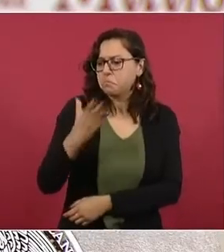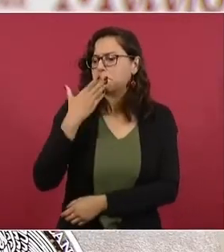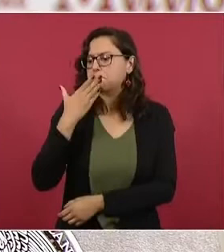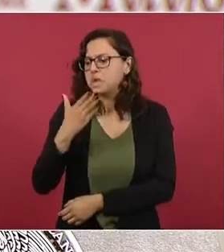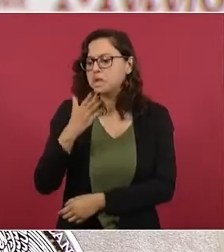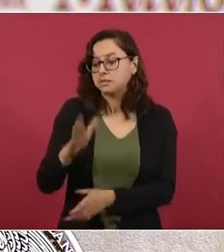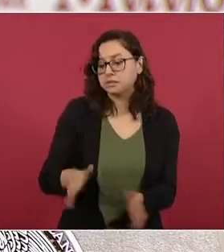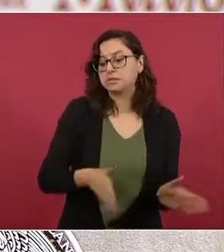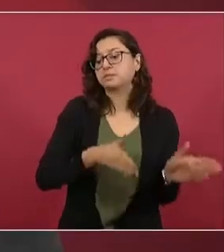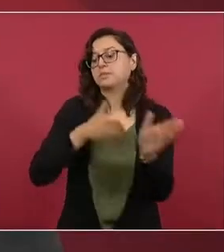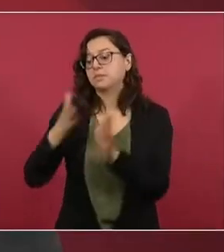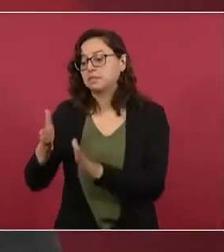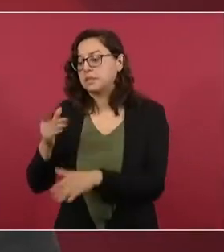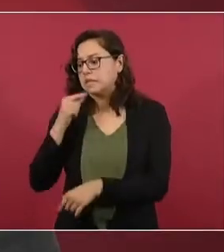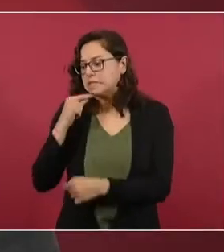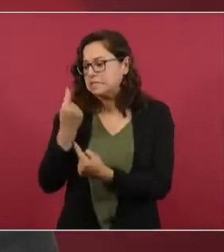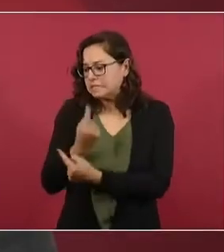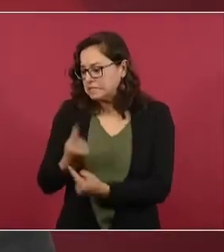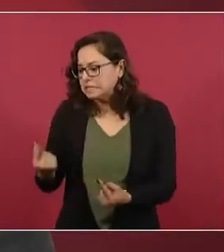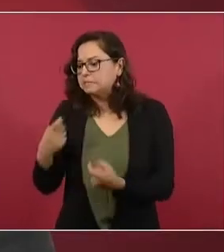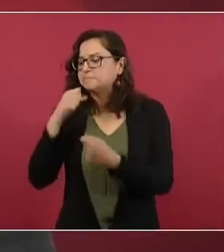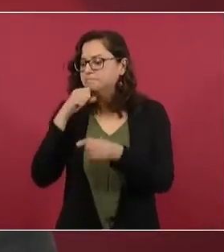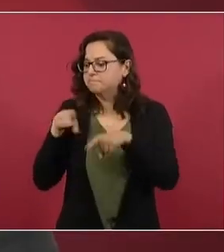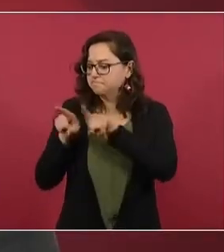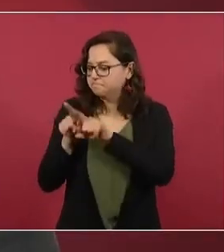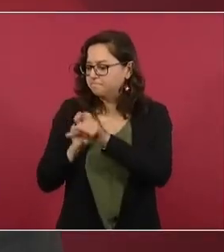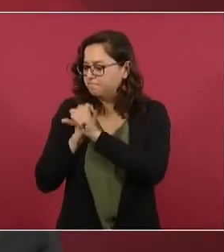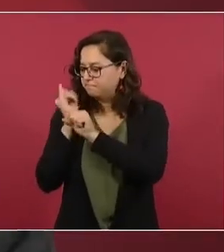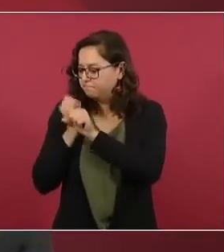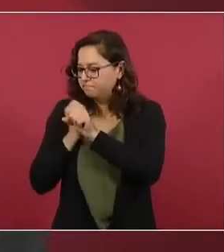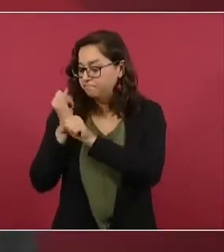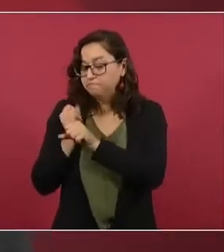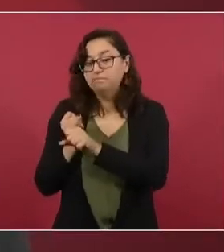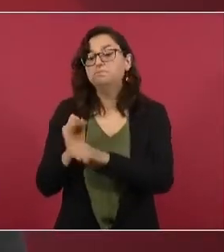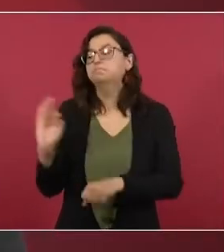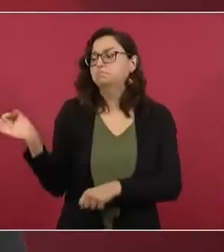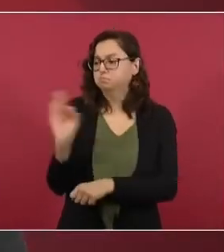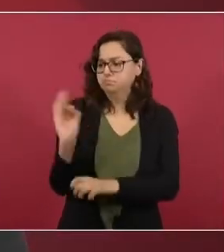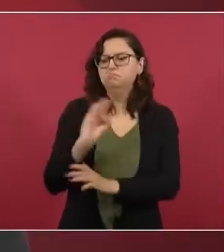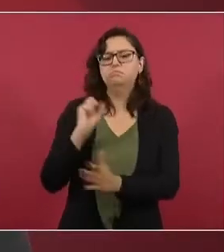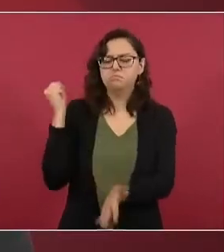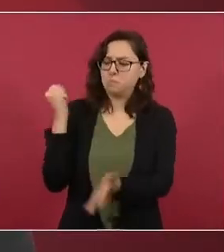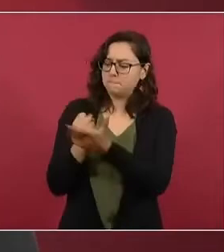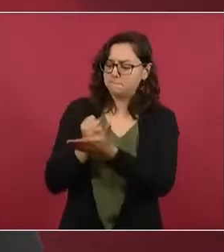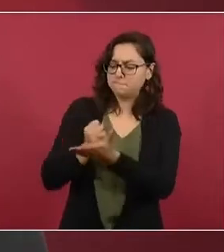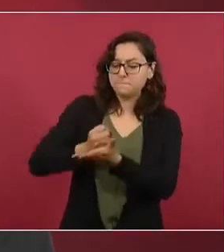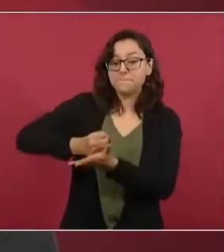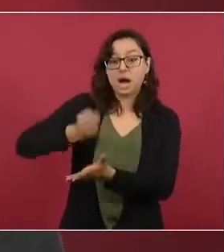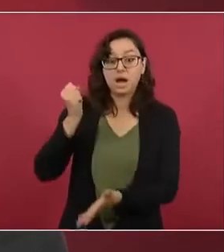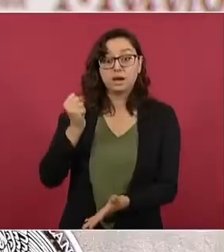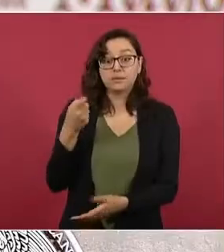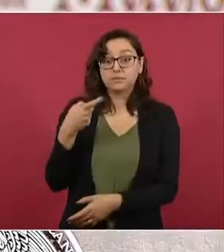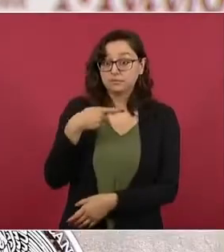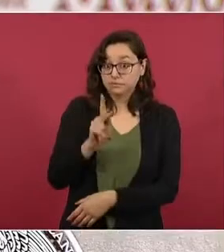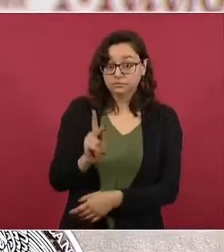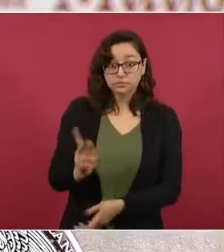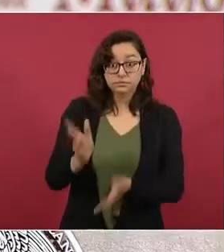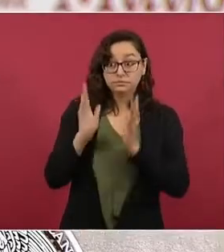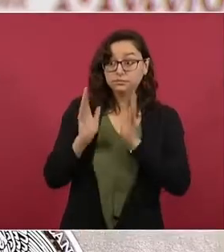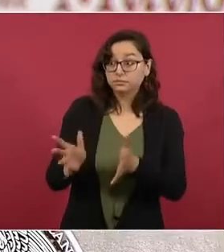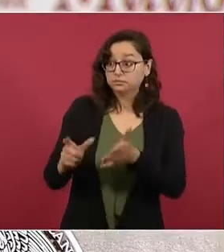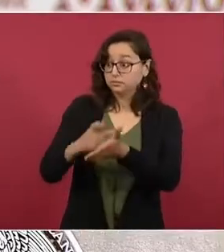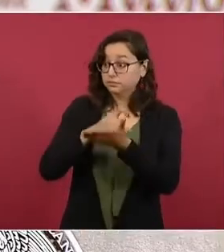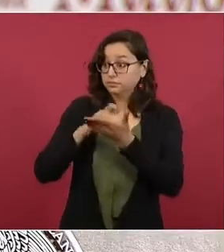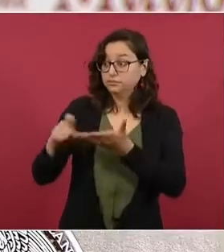se está integrando ya en COFEPRIS. Podría surgir una autorización de Abdala, pero no necesariamente es